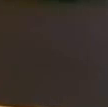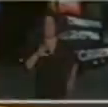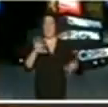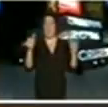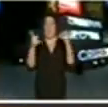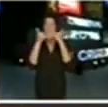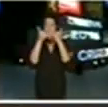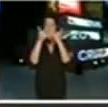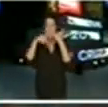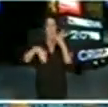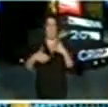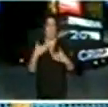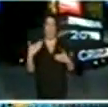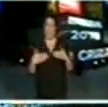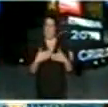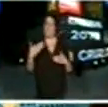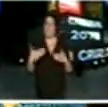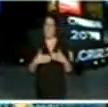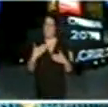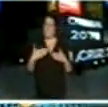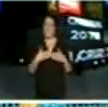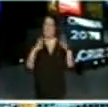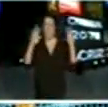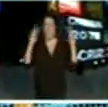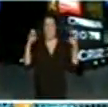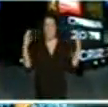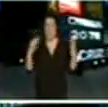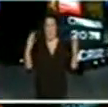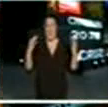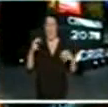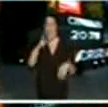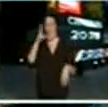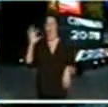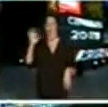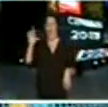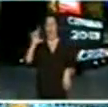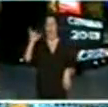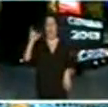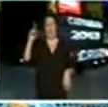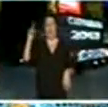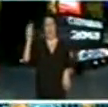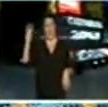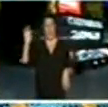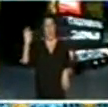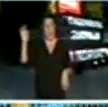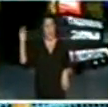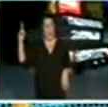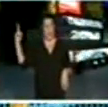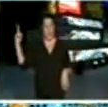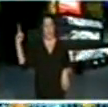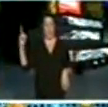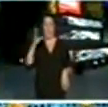Tenerife está de moda. Está de moda en Hollywood. Todas las productoras quieren grabar aquí en